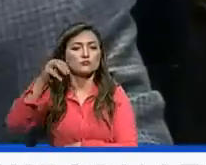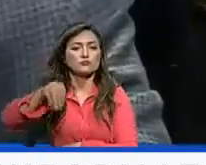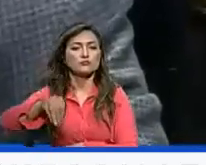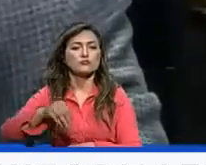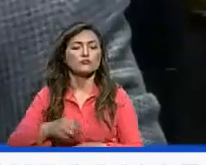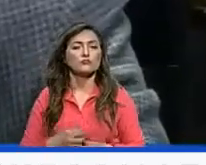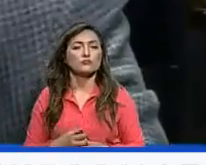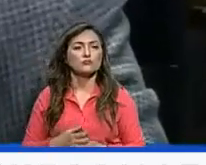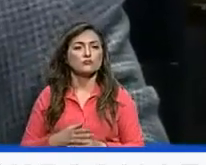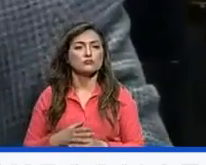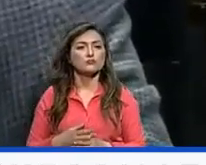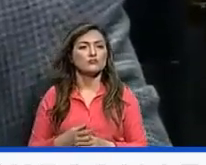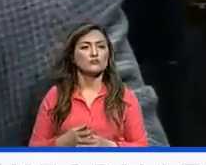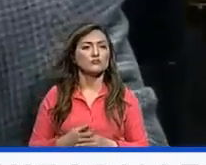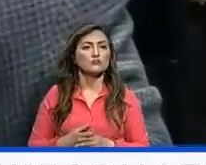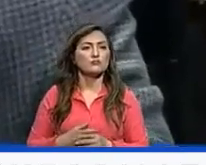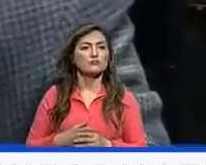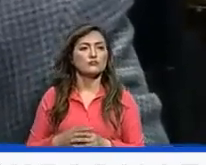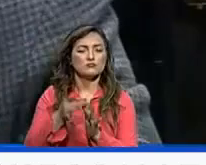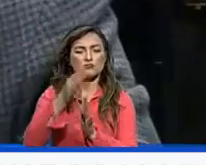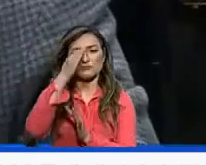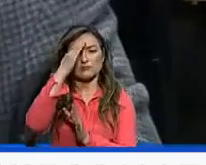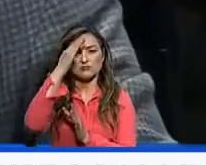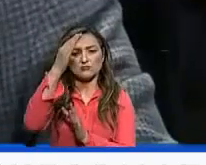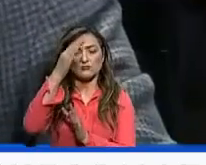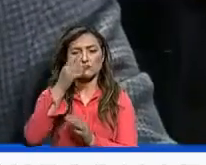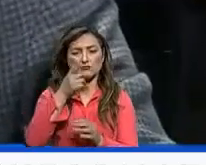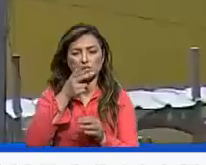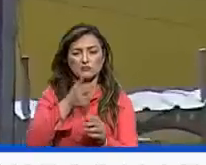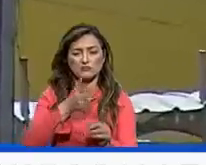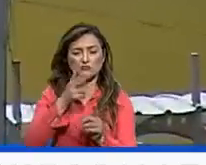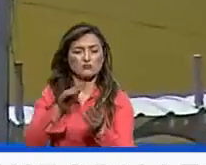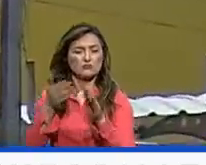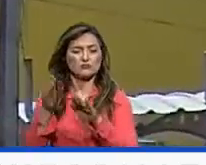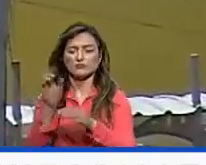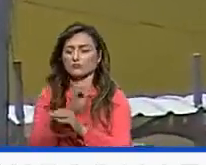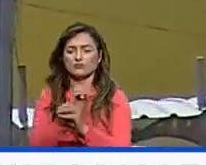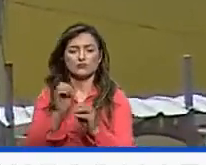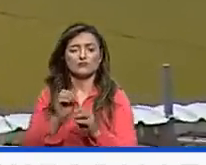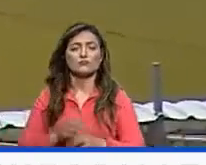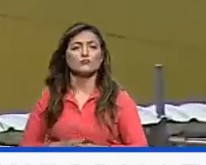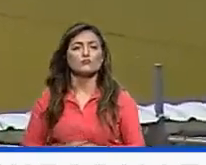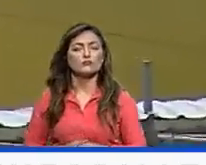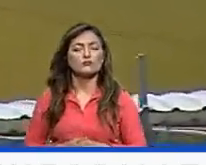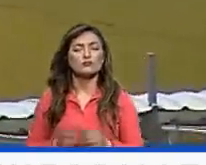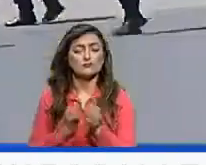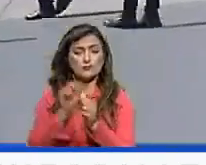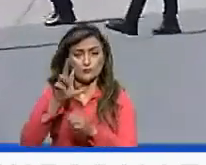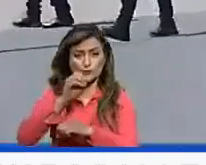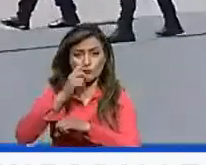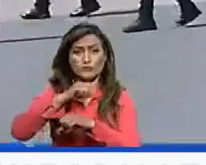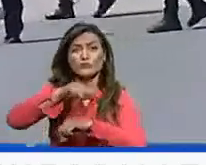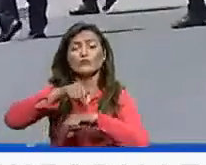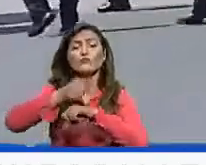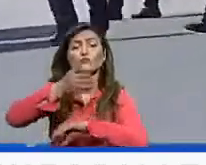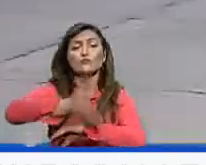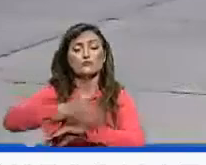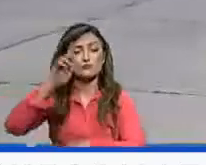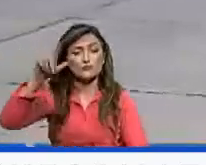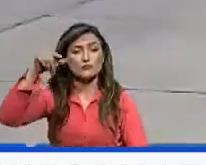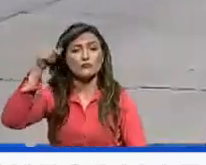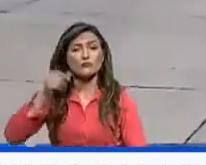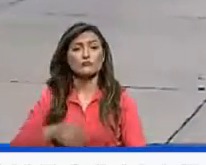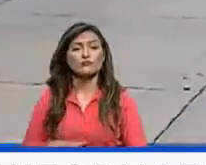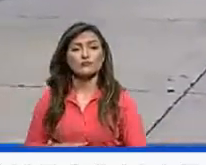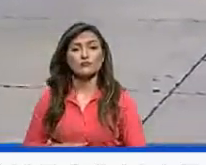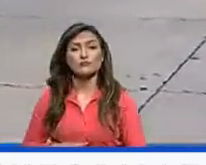carcelario y que va a durar 60 días. También se confirmó que todavía no se puede decir que la situación está controlada en